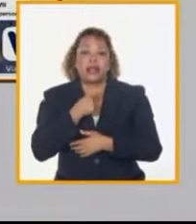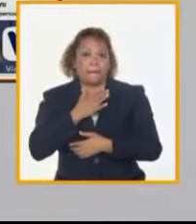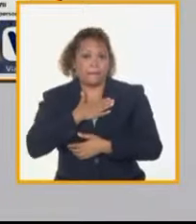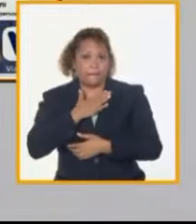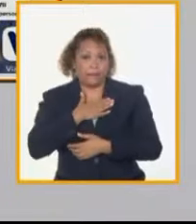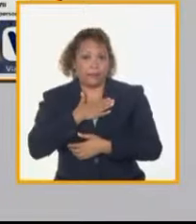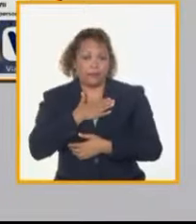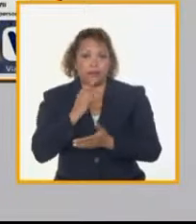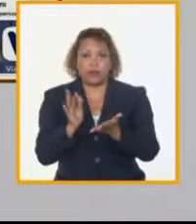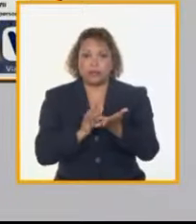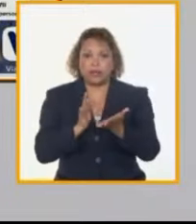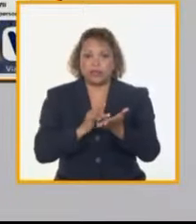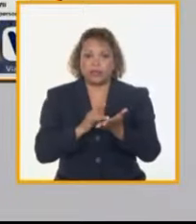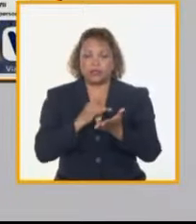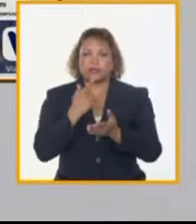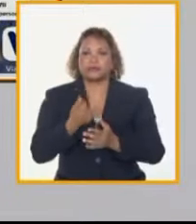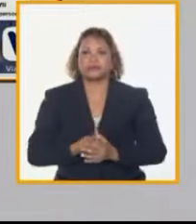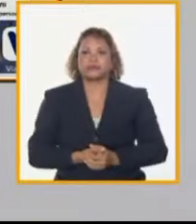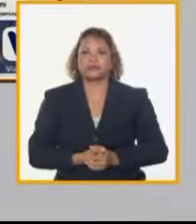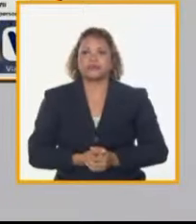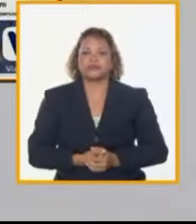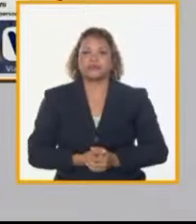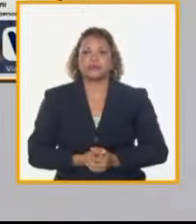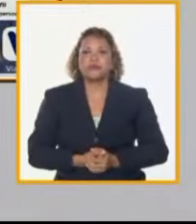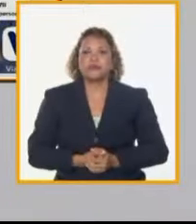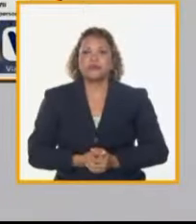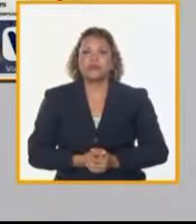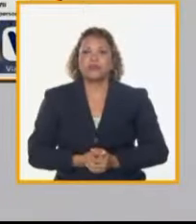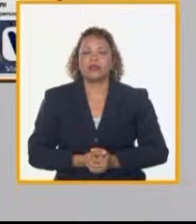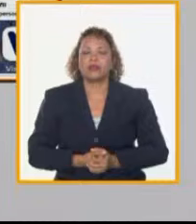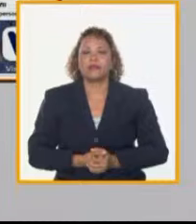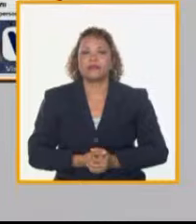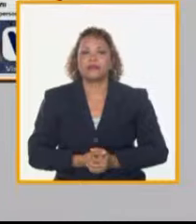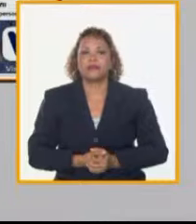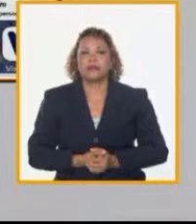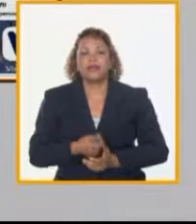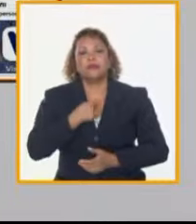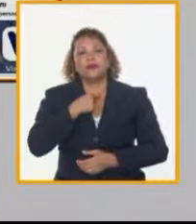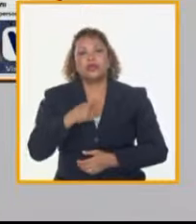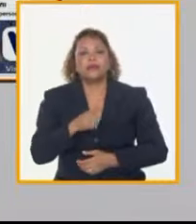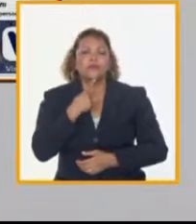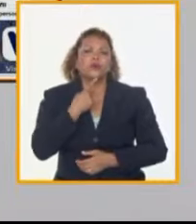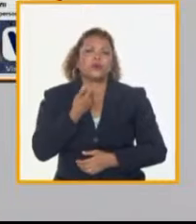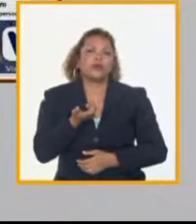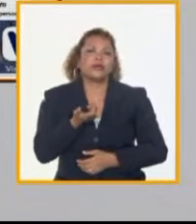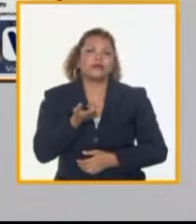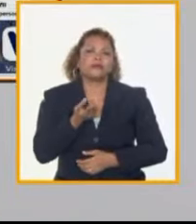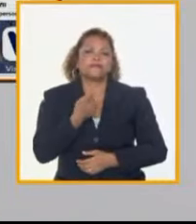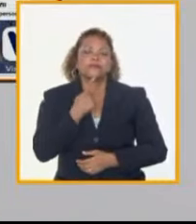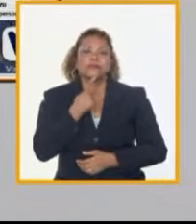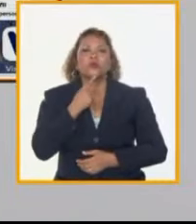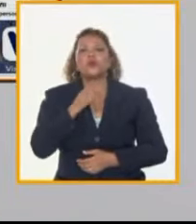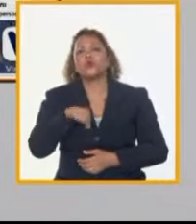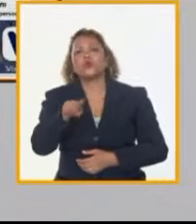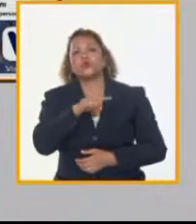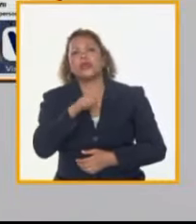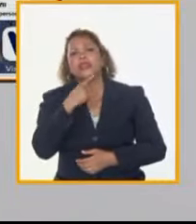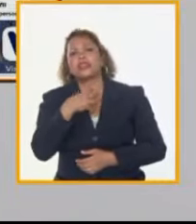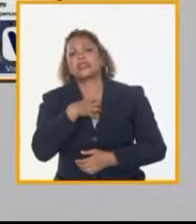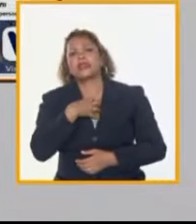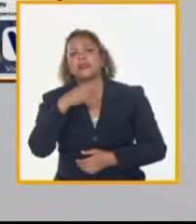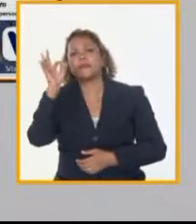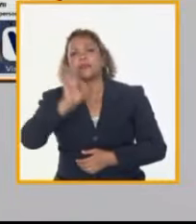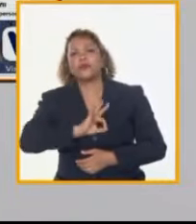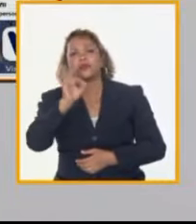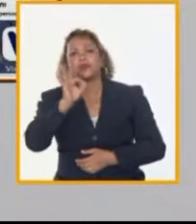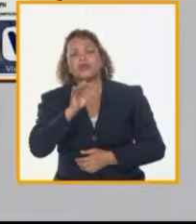a la propia plataforma. Todos los destinos no tienen la misma cantidad. Es decir, generalmente ustedes tienen un porciento aproximado, al